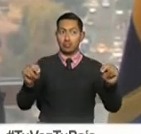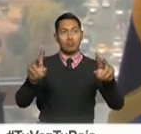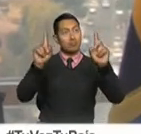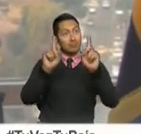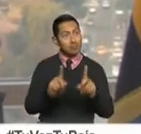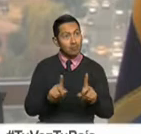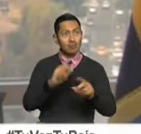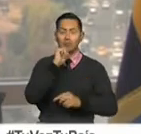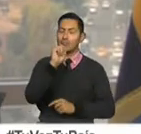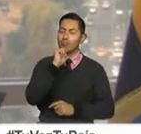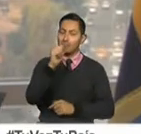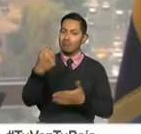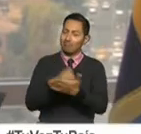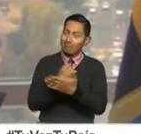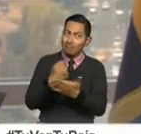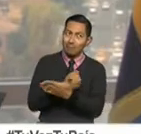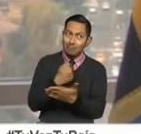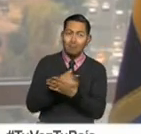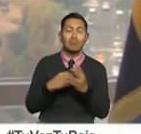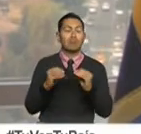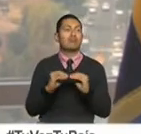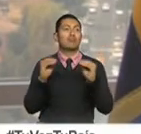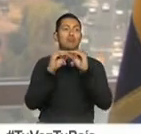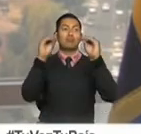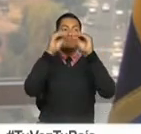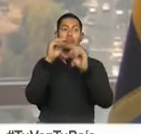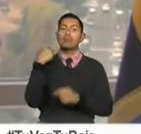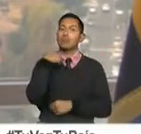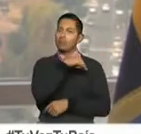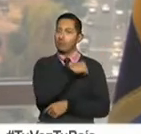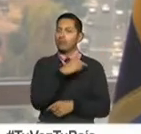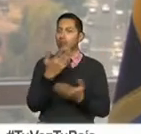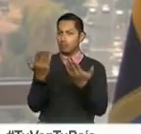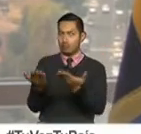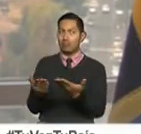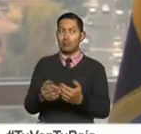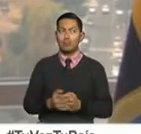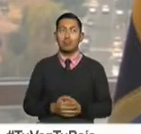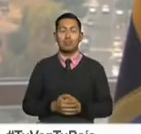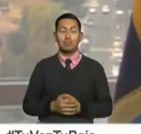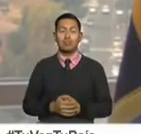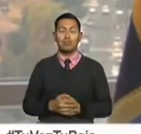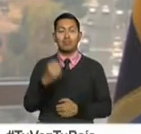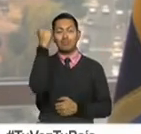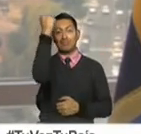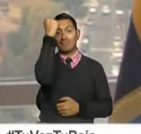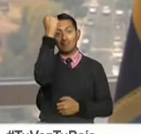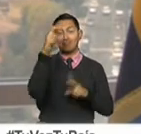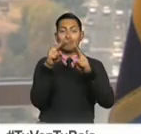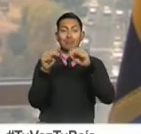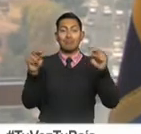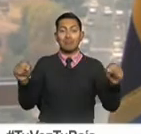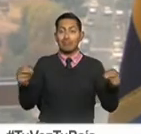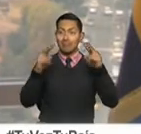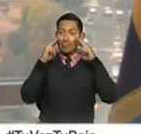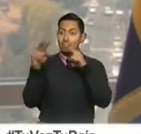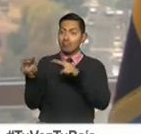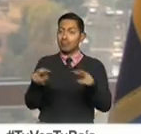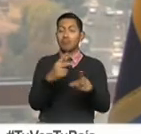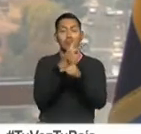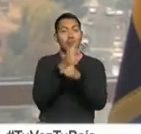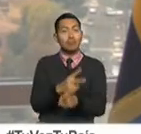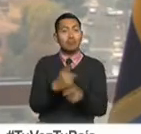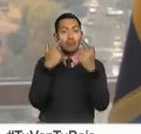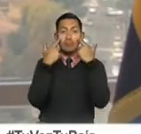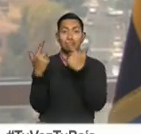hay desafíos, nuevos desafíos que tenemos que ir solventando para que esos derechos de la naturaleza consagrados en nuestra